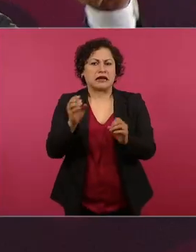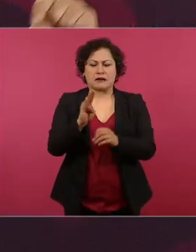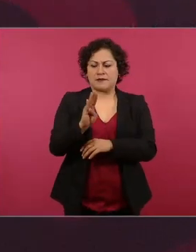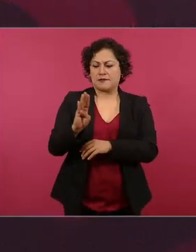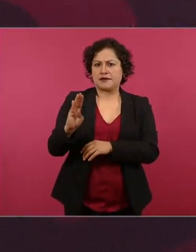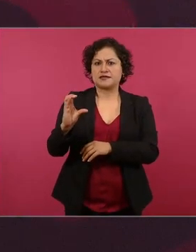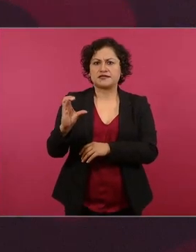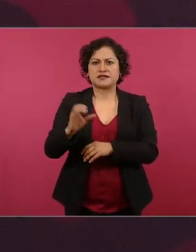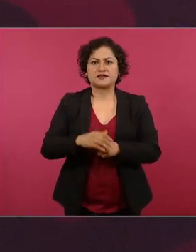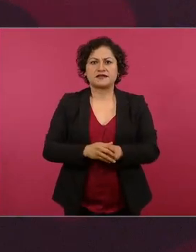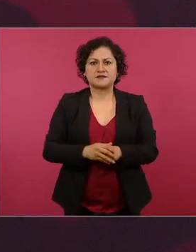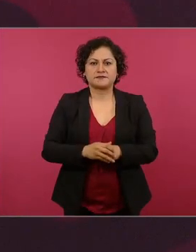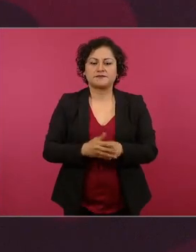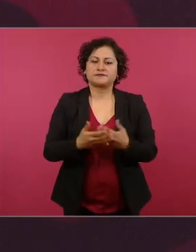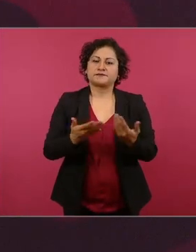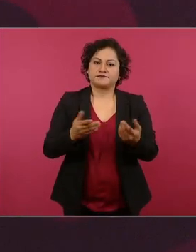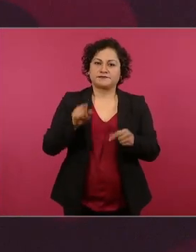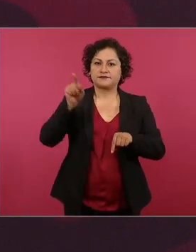y la